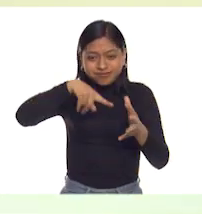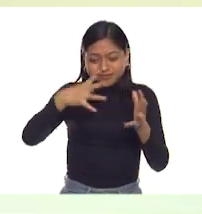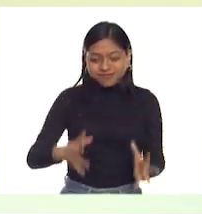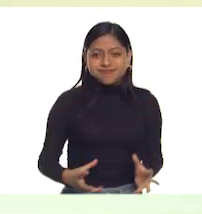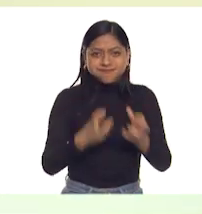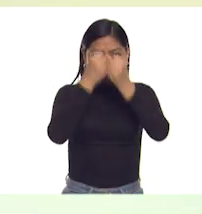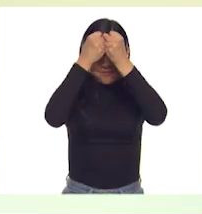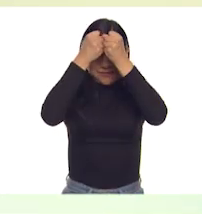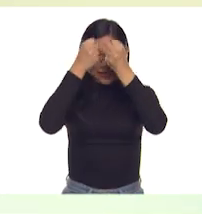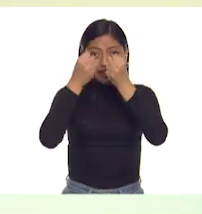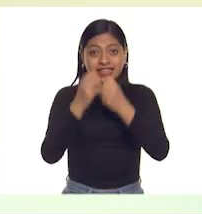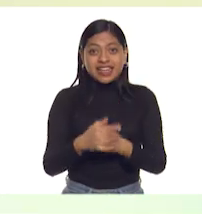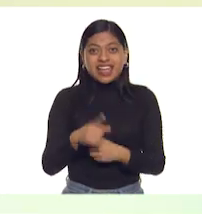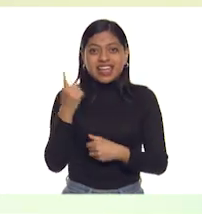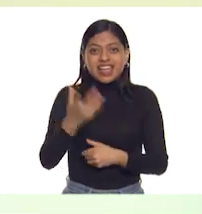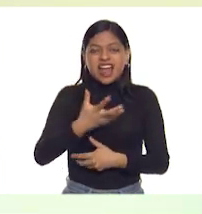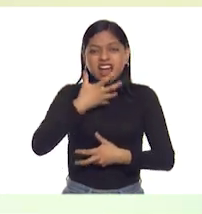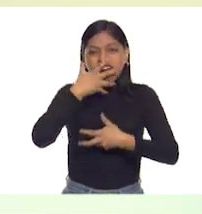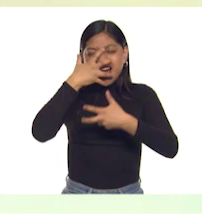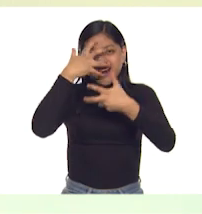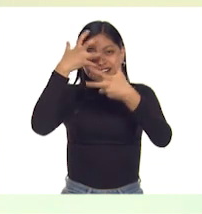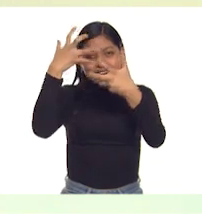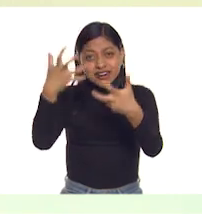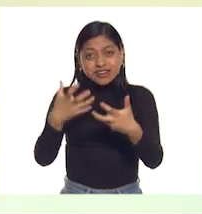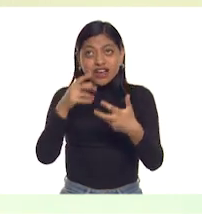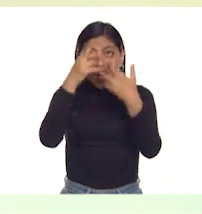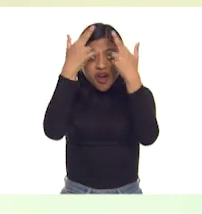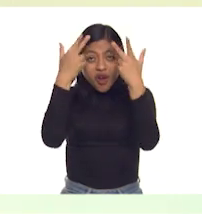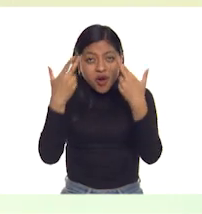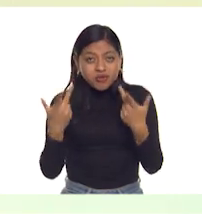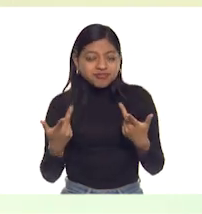ni siquiera con sus fuertes rugidos logró deshacer.